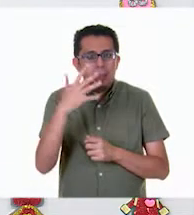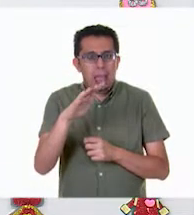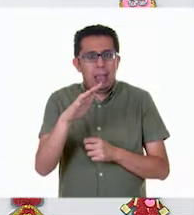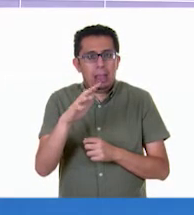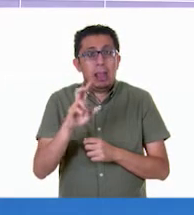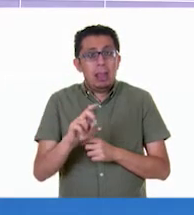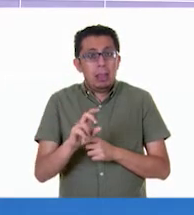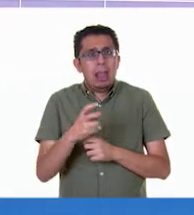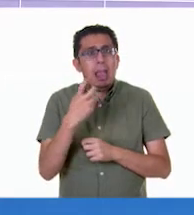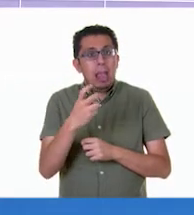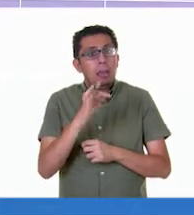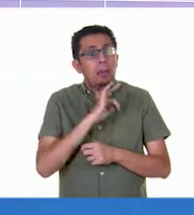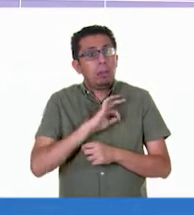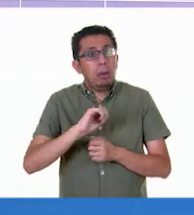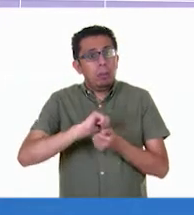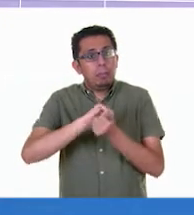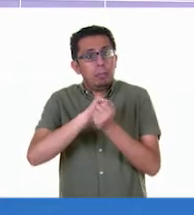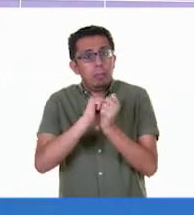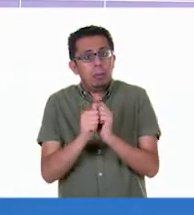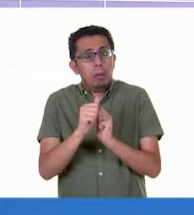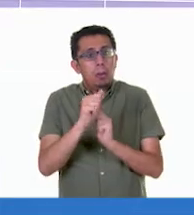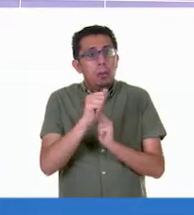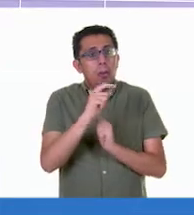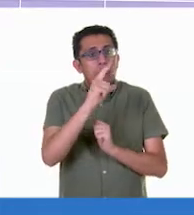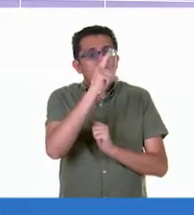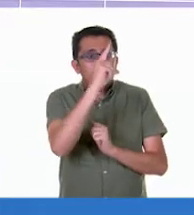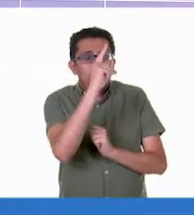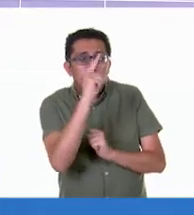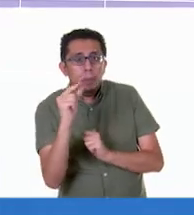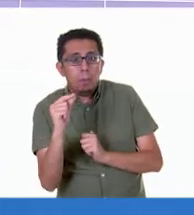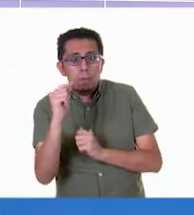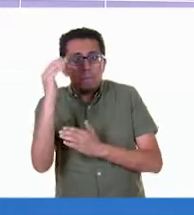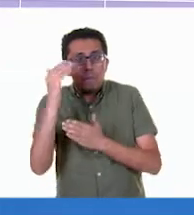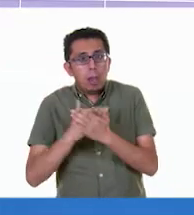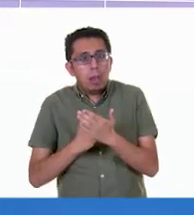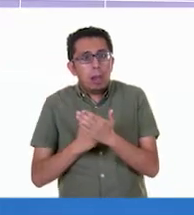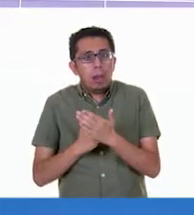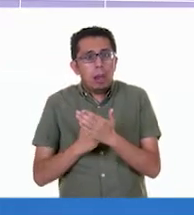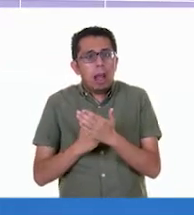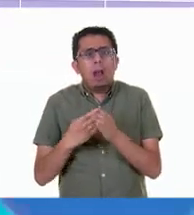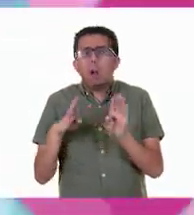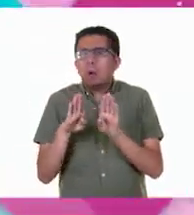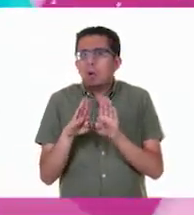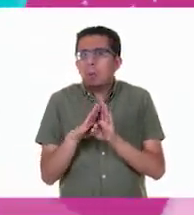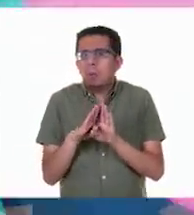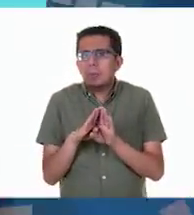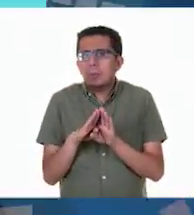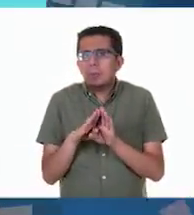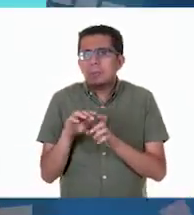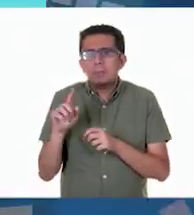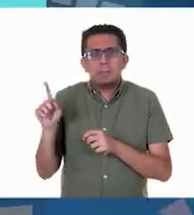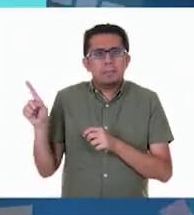se puede reducir! Entonces, nos quedaría de la siguiente forma.